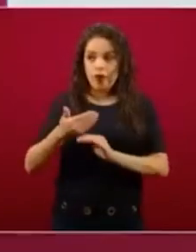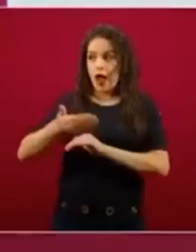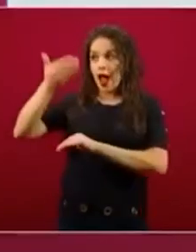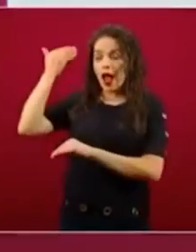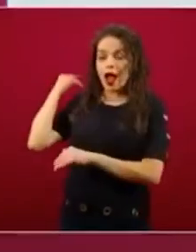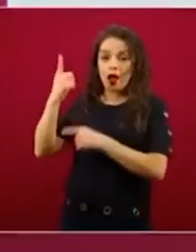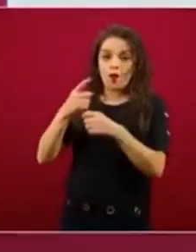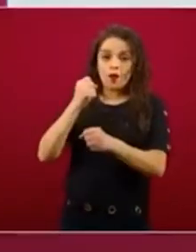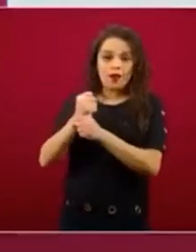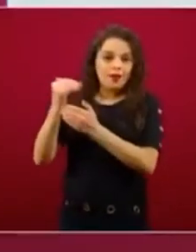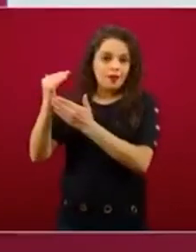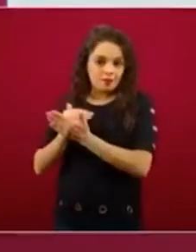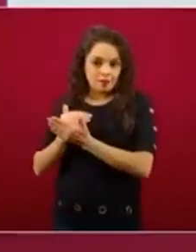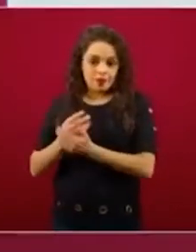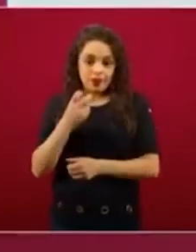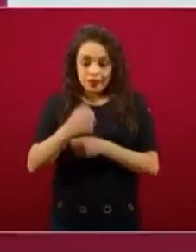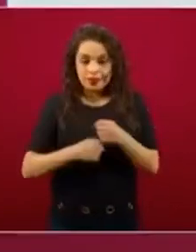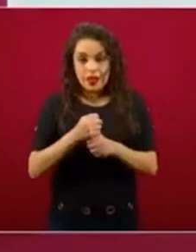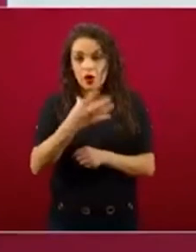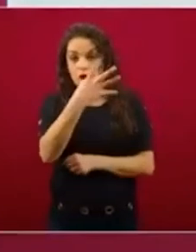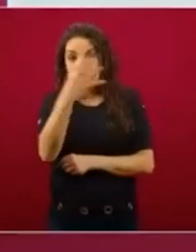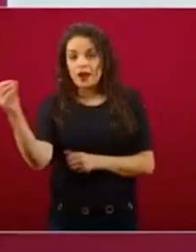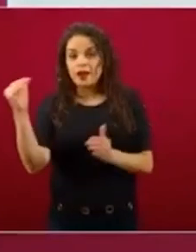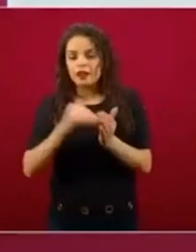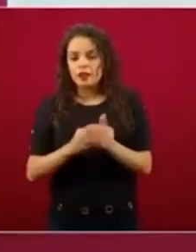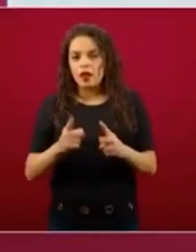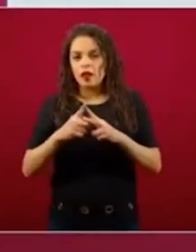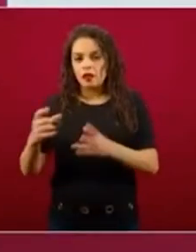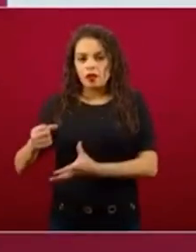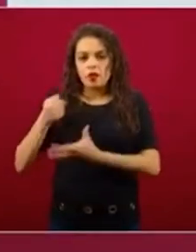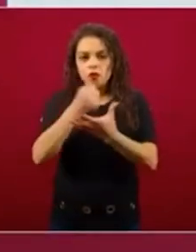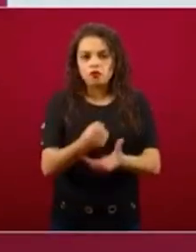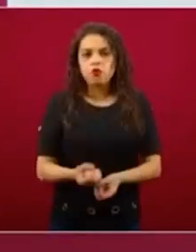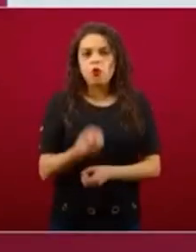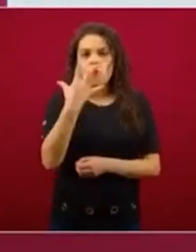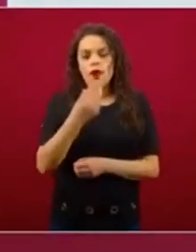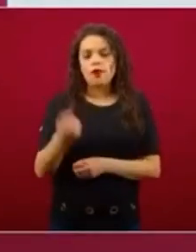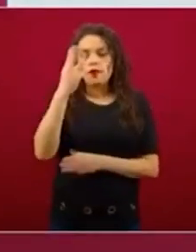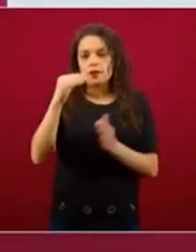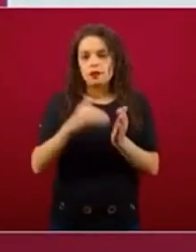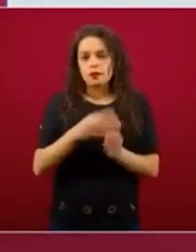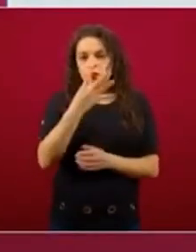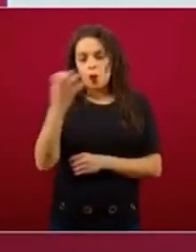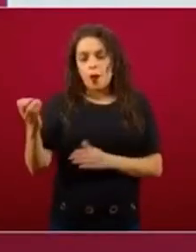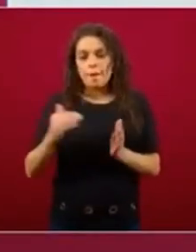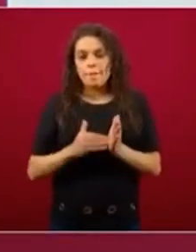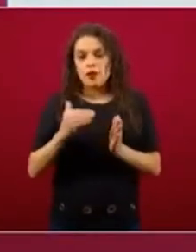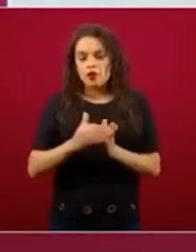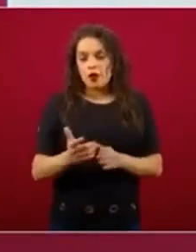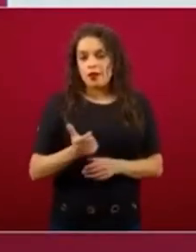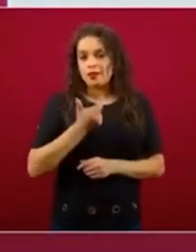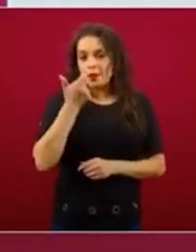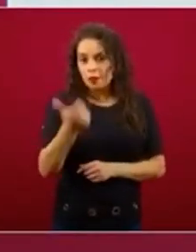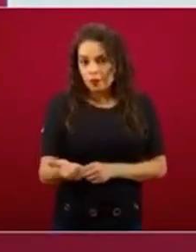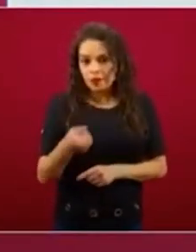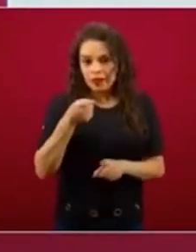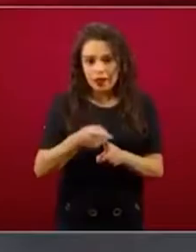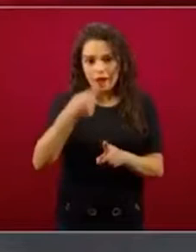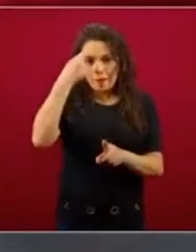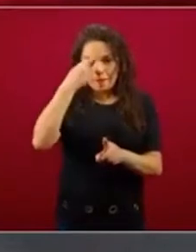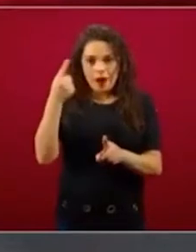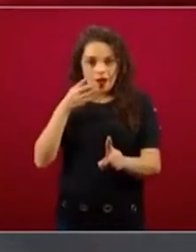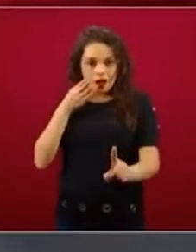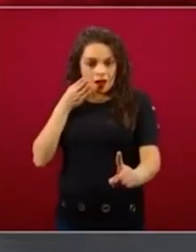500.000 este año con un presupuesto alrededor de 3 mil 400 millones de pesos todo esto dirigido a